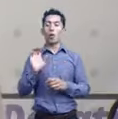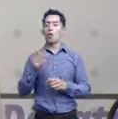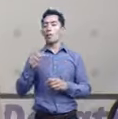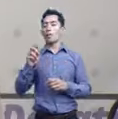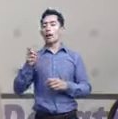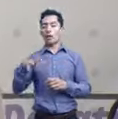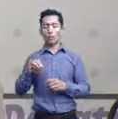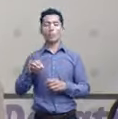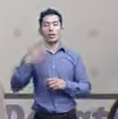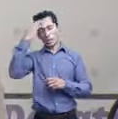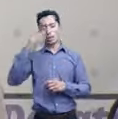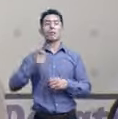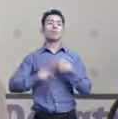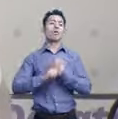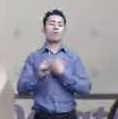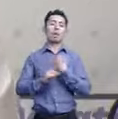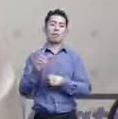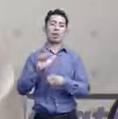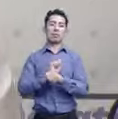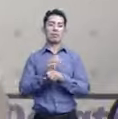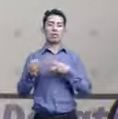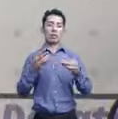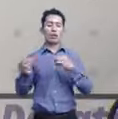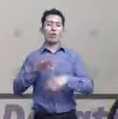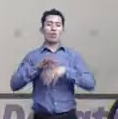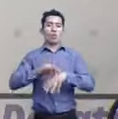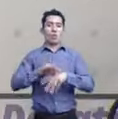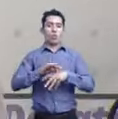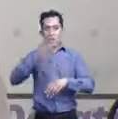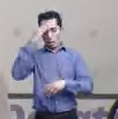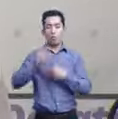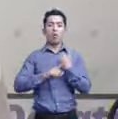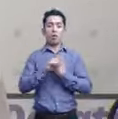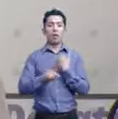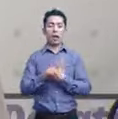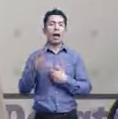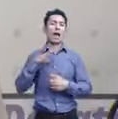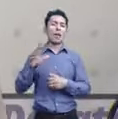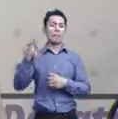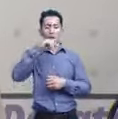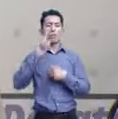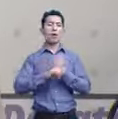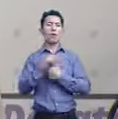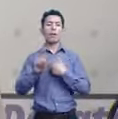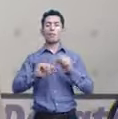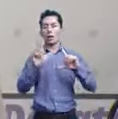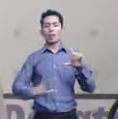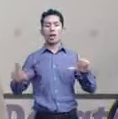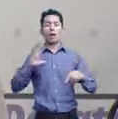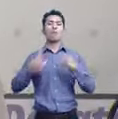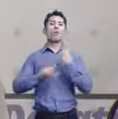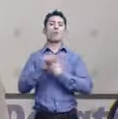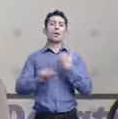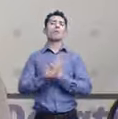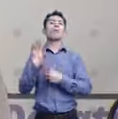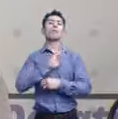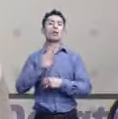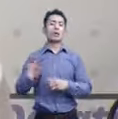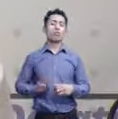de la problemática que ocasionó la pandemia y la vivimos de cerca, derivó una crisis económica a nivel nacional afectando a nuestro